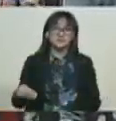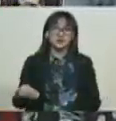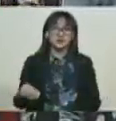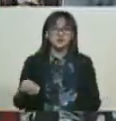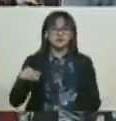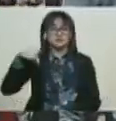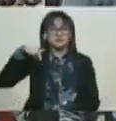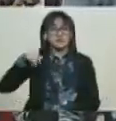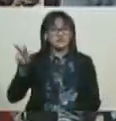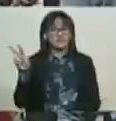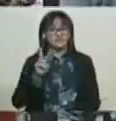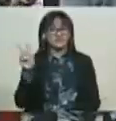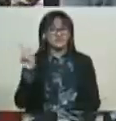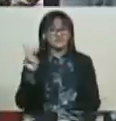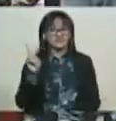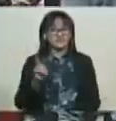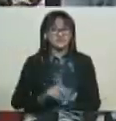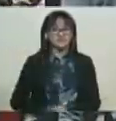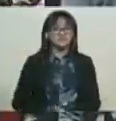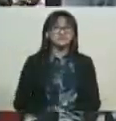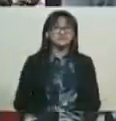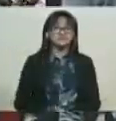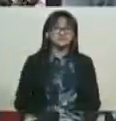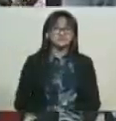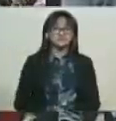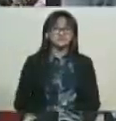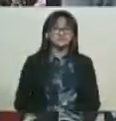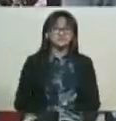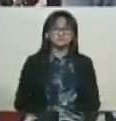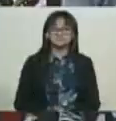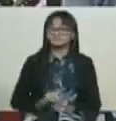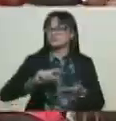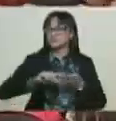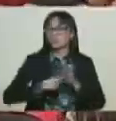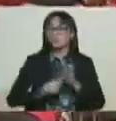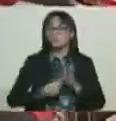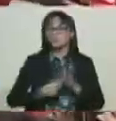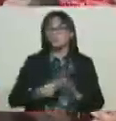república bolivariana de venezuela y punto